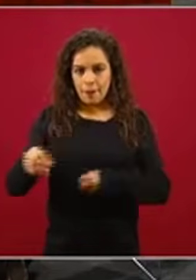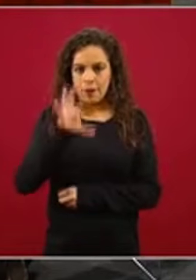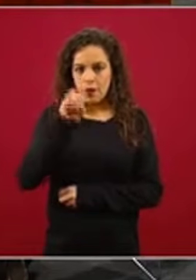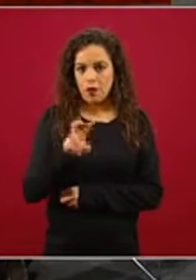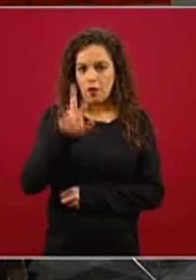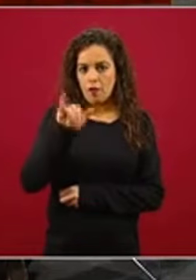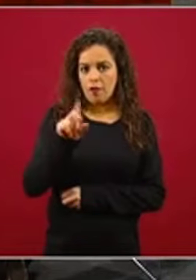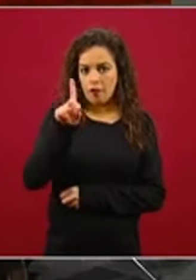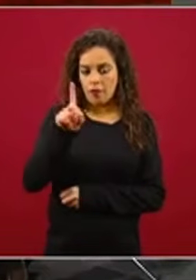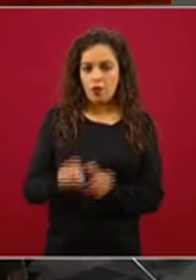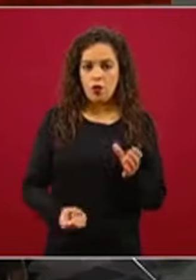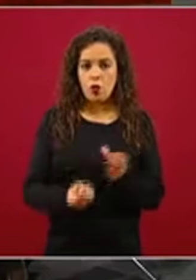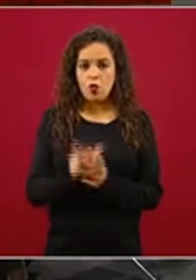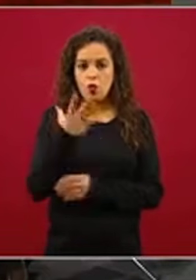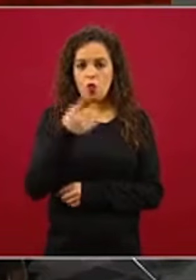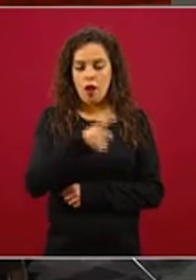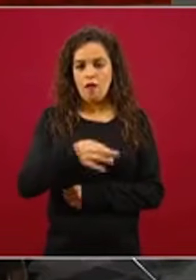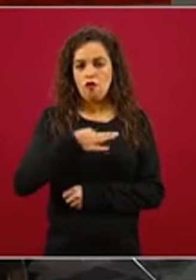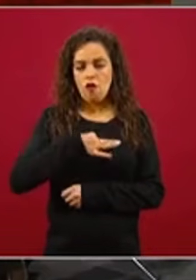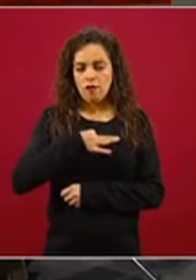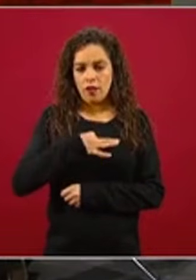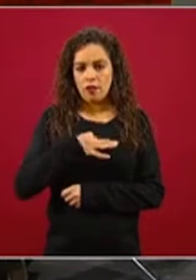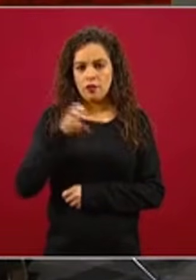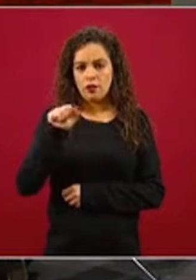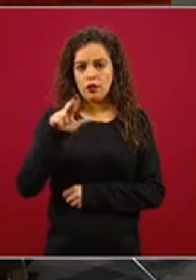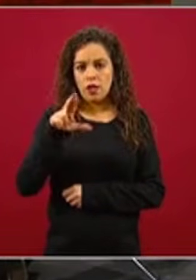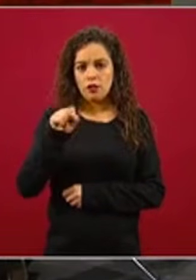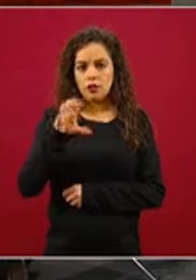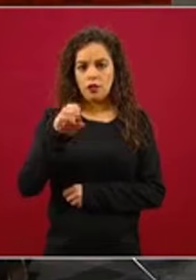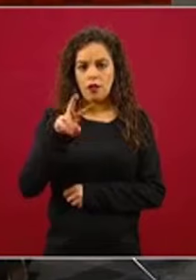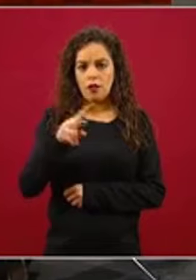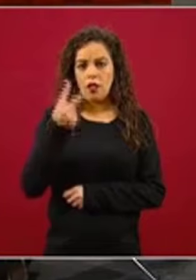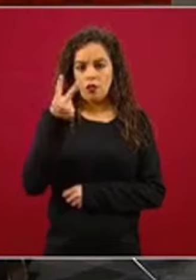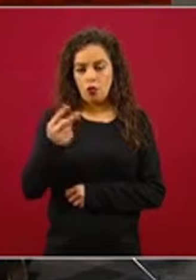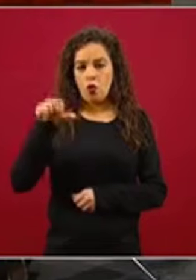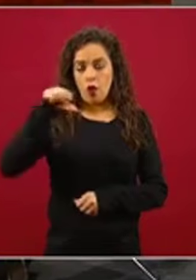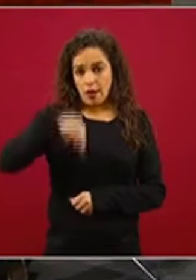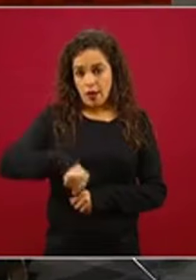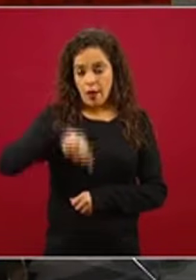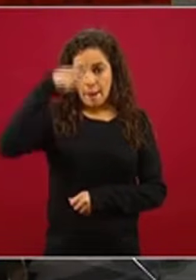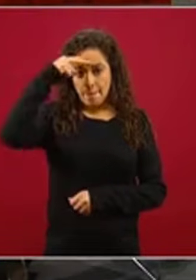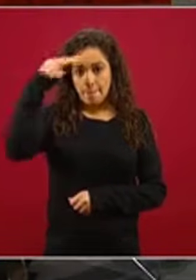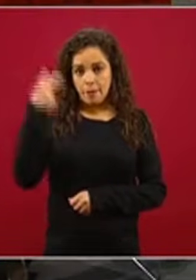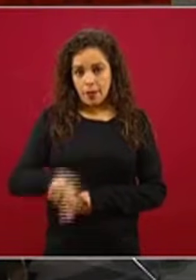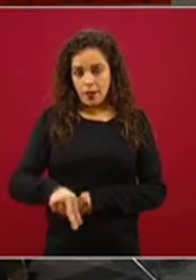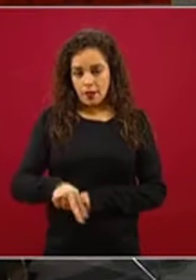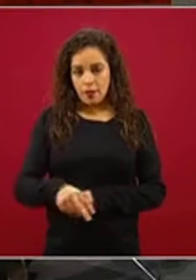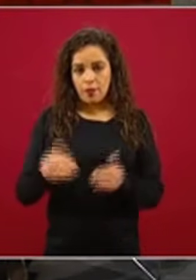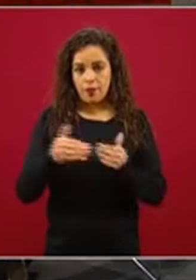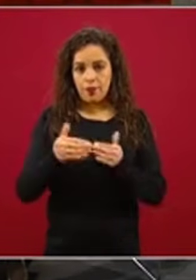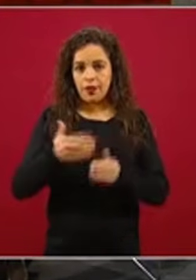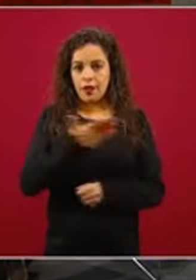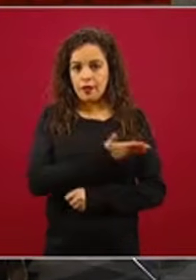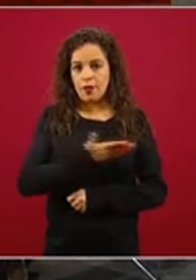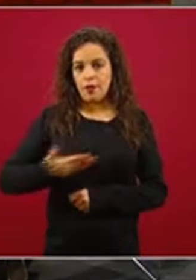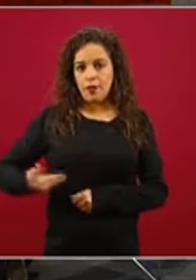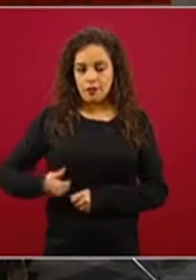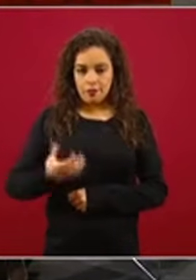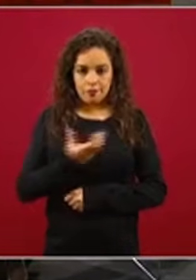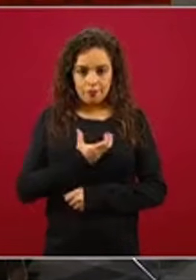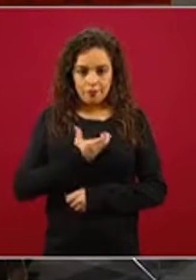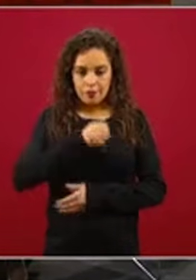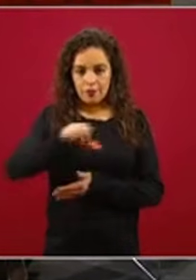pandemia causada por el nuevo coronavirus SARS-CoV-2. Estamos en México, en el Palacio Nacional, en la Ciudad de México. Y hoy